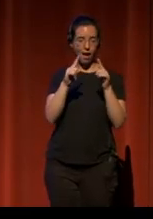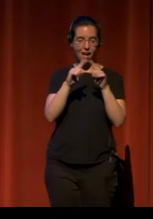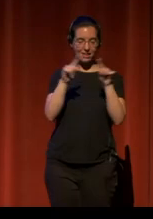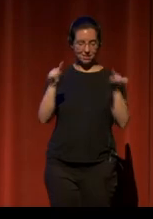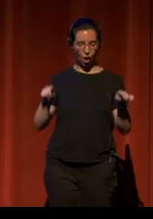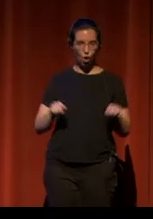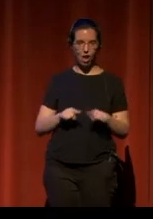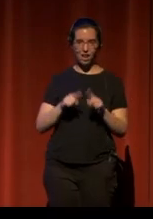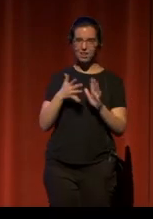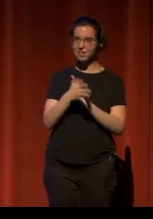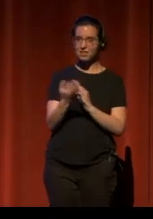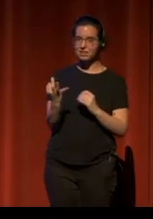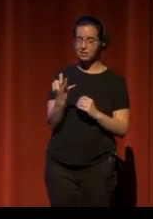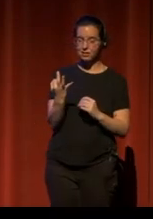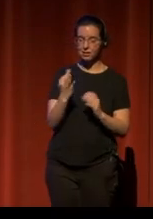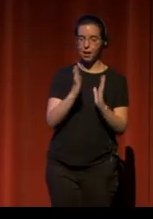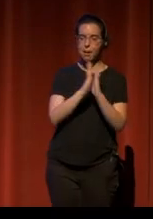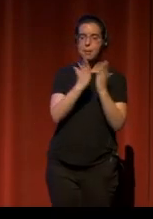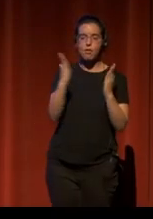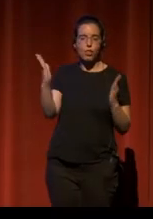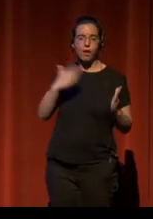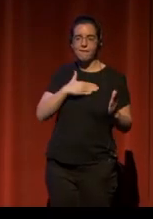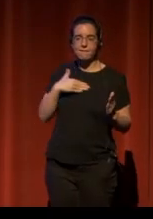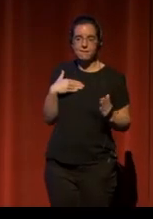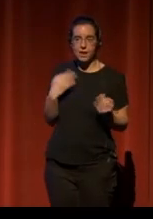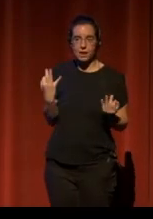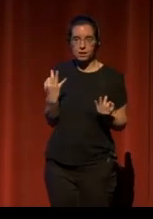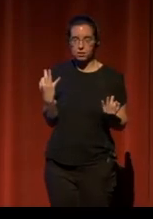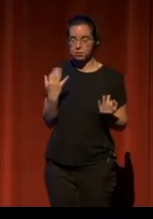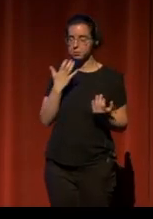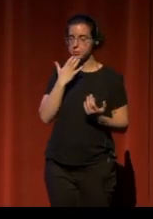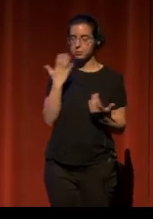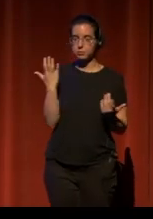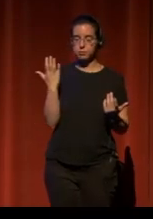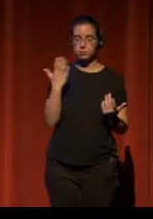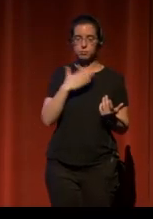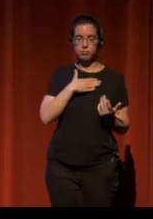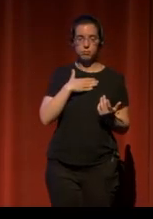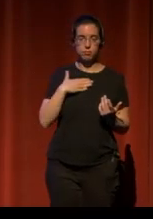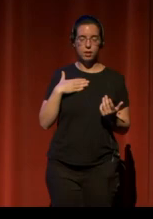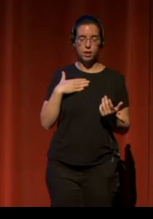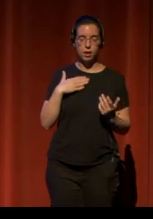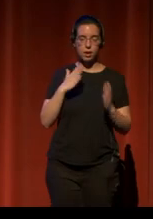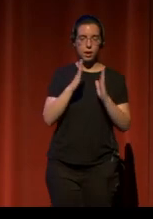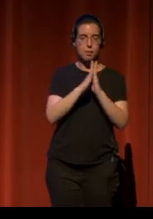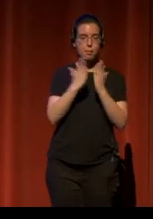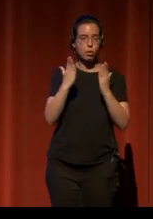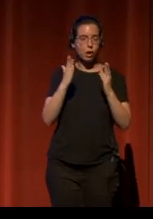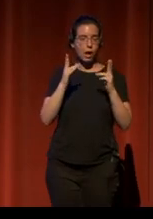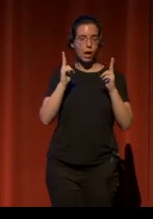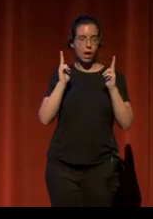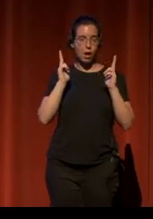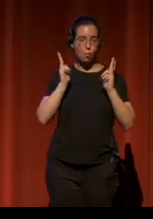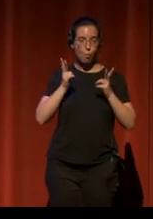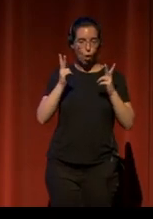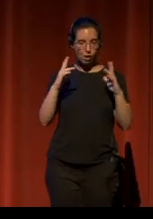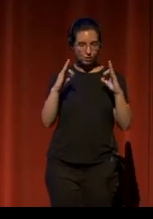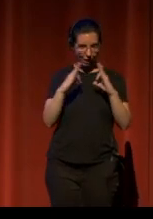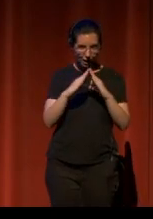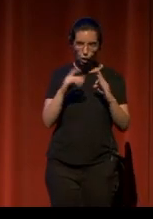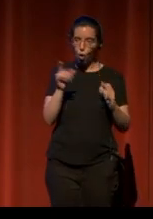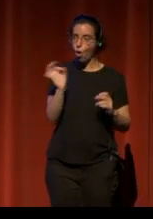qué bibliotecas queremos no queremos bibliotecas que son eh se monasterios o que son